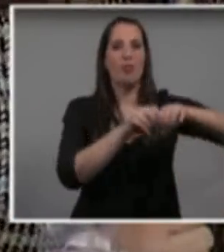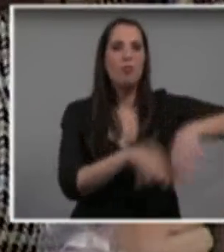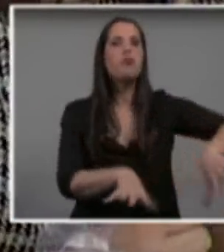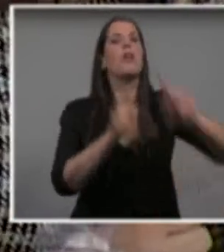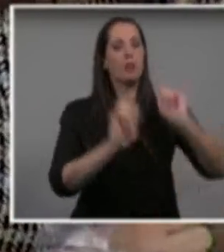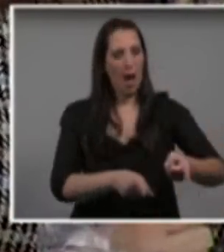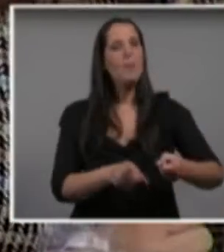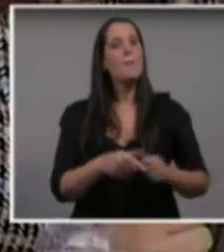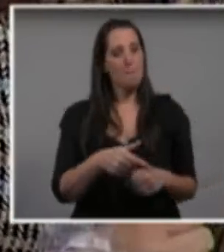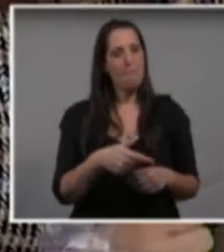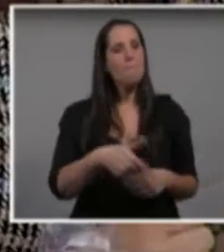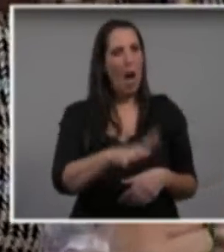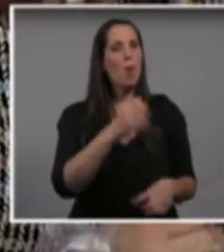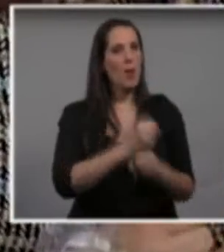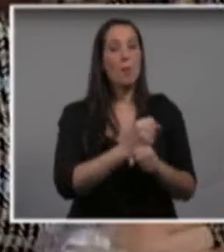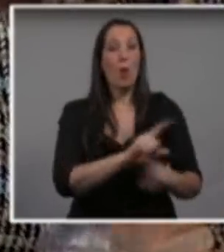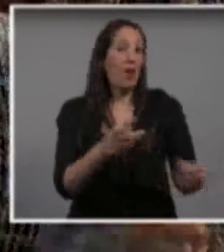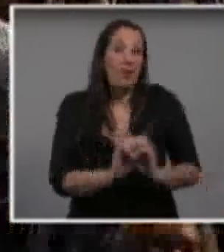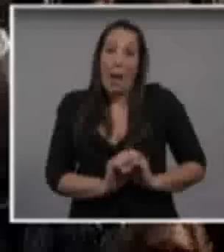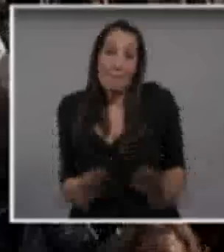porque es profundamente injusto